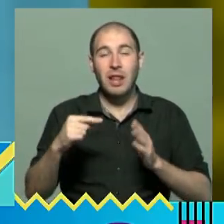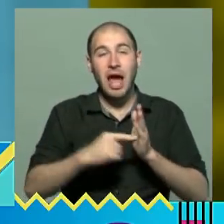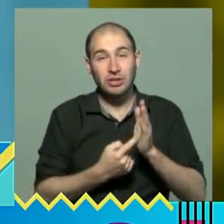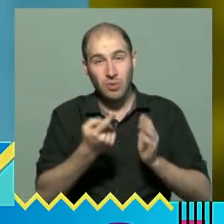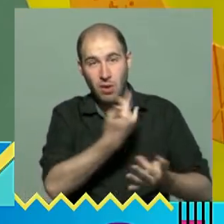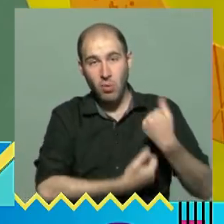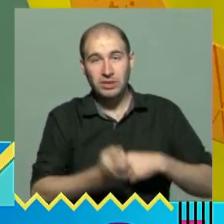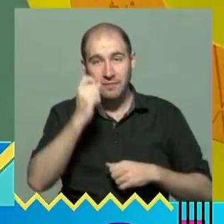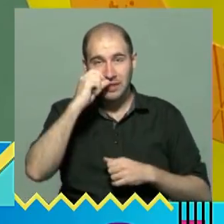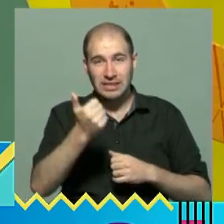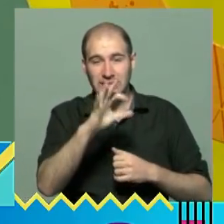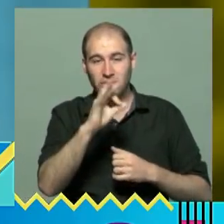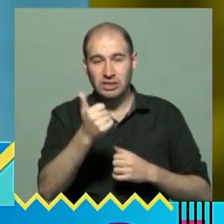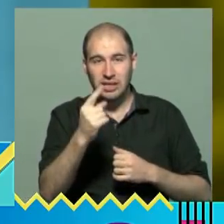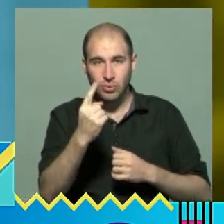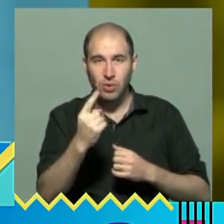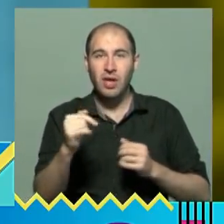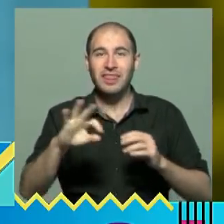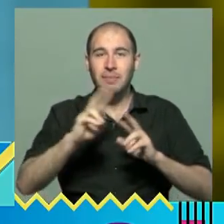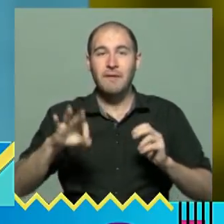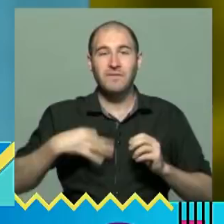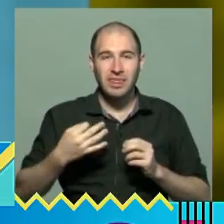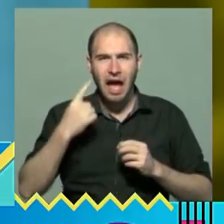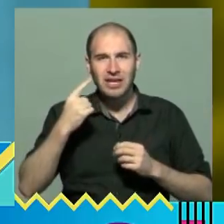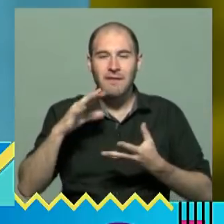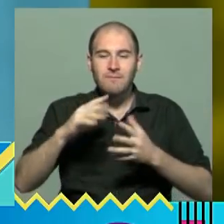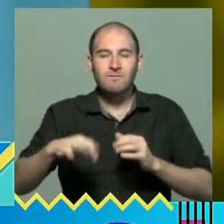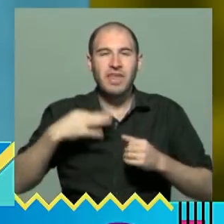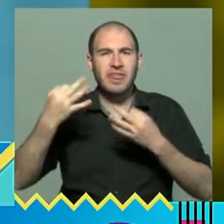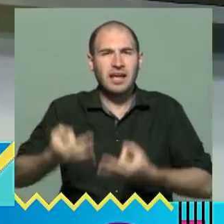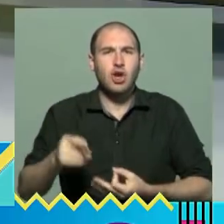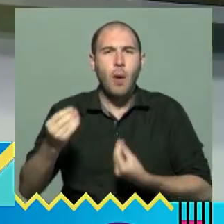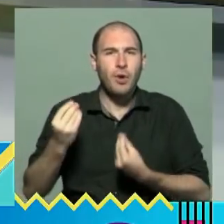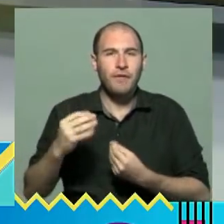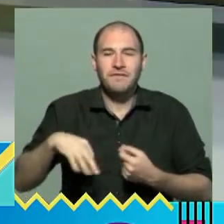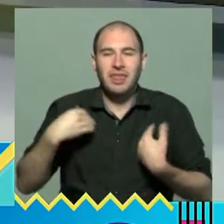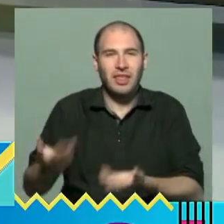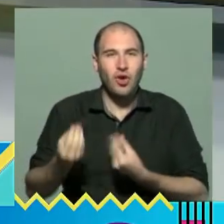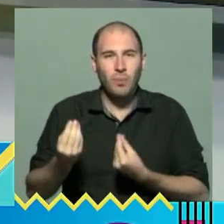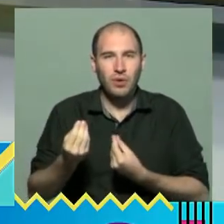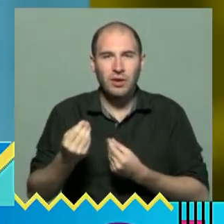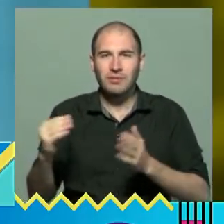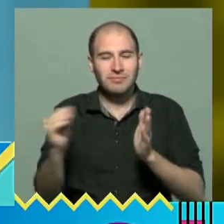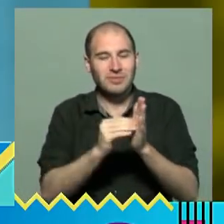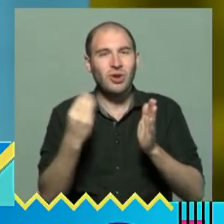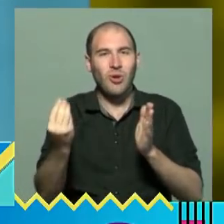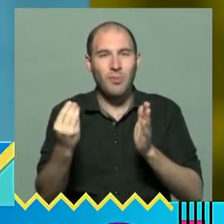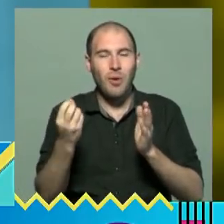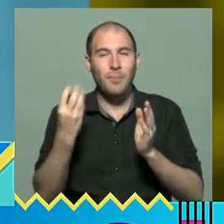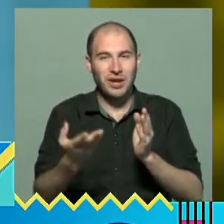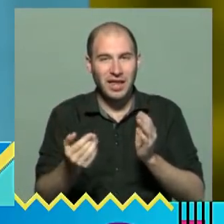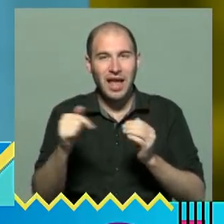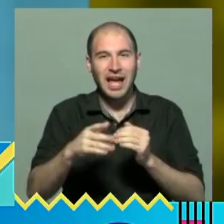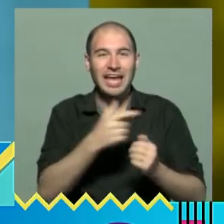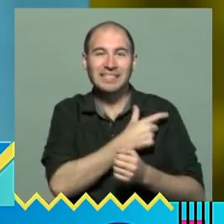artículo que hablabas vos de la 26061, ¿no? Más allá de la vida es qué tipo de vida va a tener, qué vida le vamos a dar. ¿Cómo se contempla eso? Teniendo en cuenta que